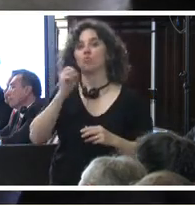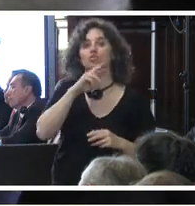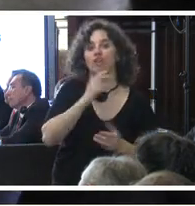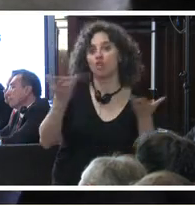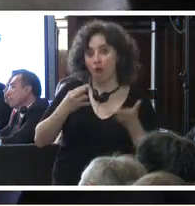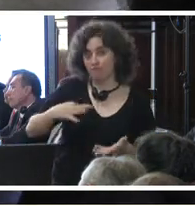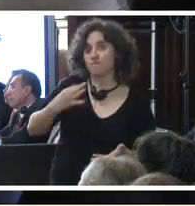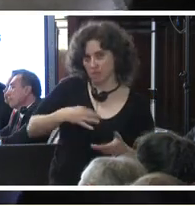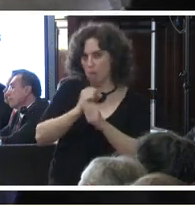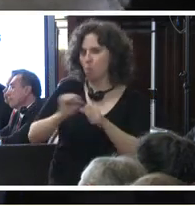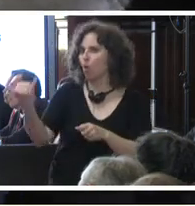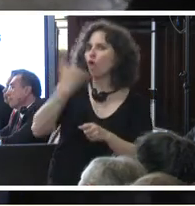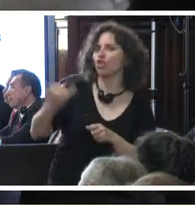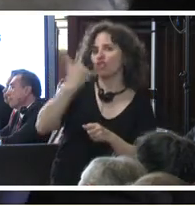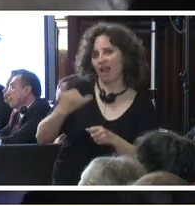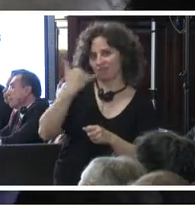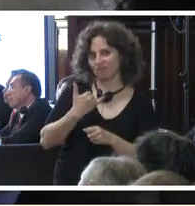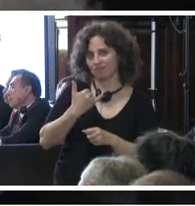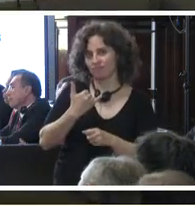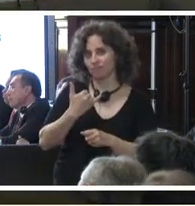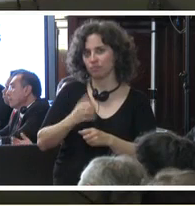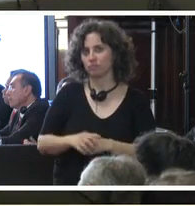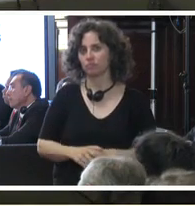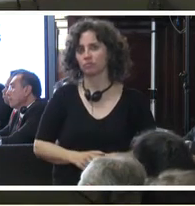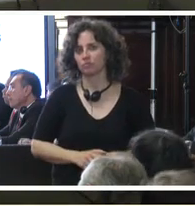y nos ha podido contar su historia.